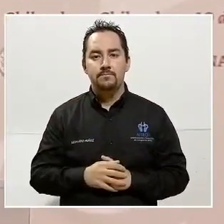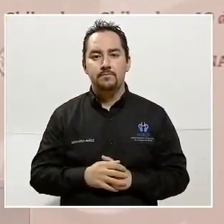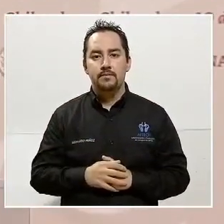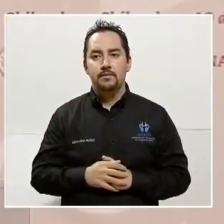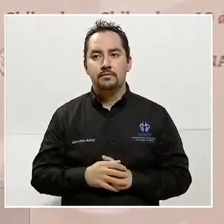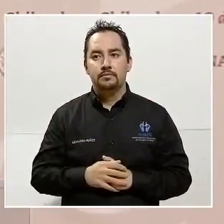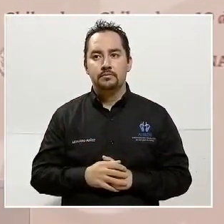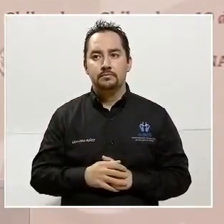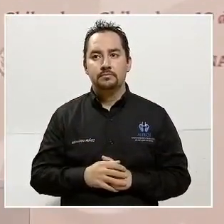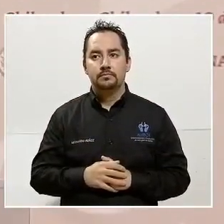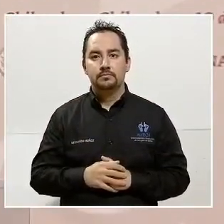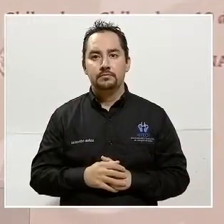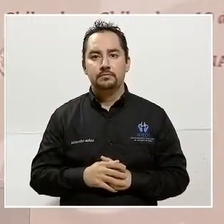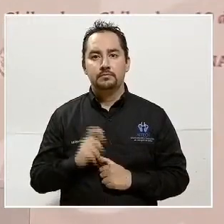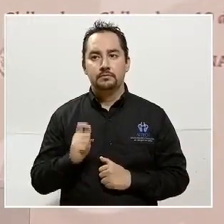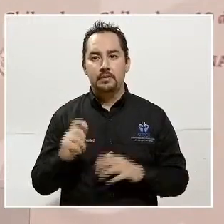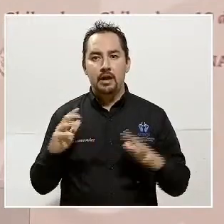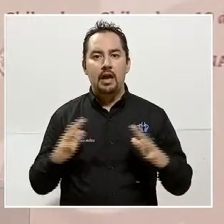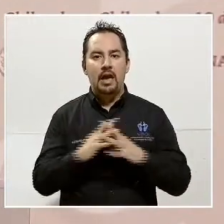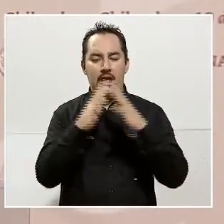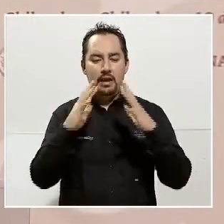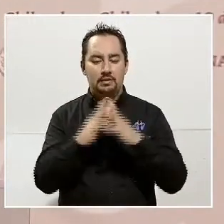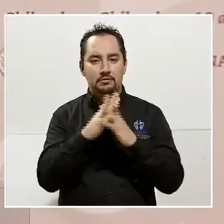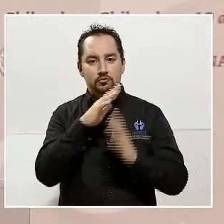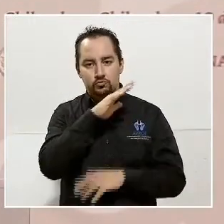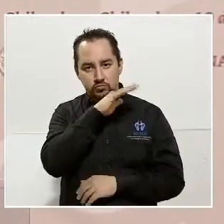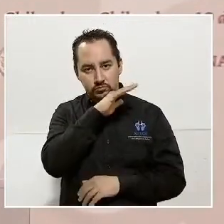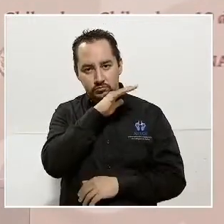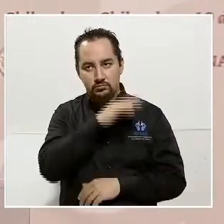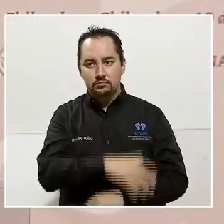como el periodo de la Guerra Sucia.